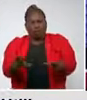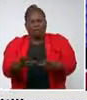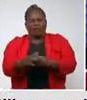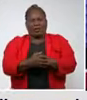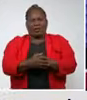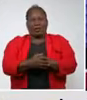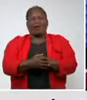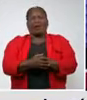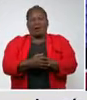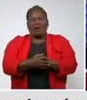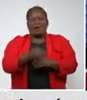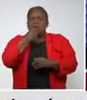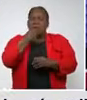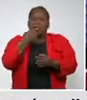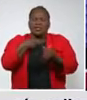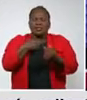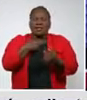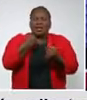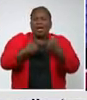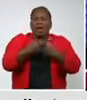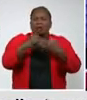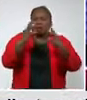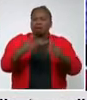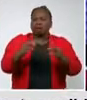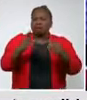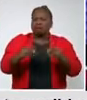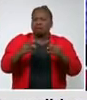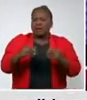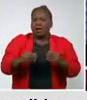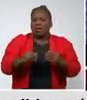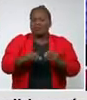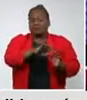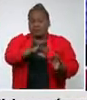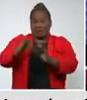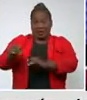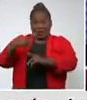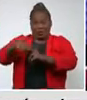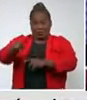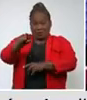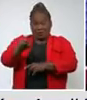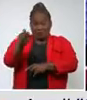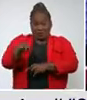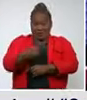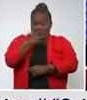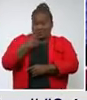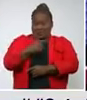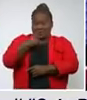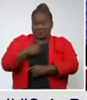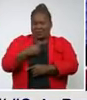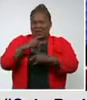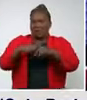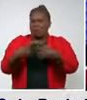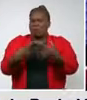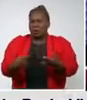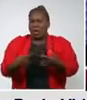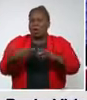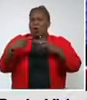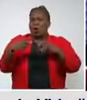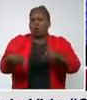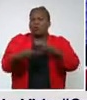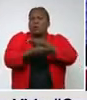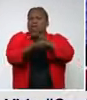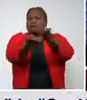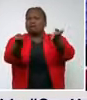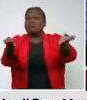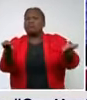virus en sus resultados. Otra persona que nos escribe dice, ¿por qué no se aplica nuevamente el Prevengovir que tan buen resultado